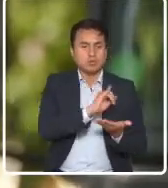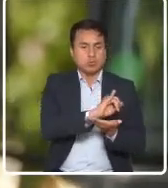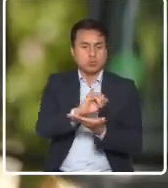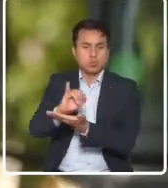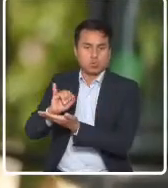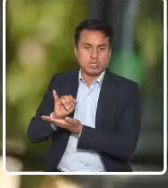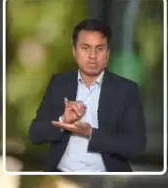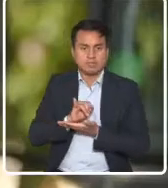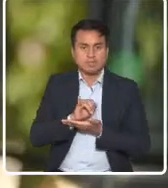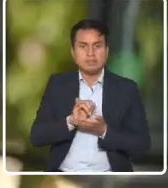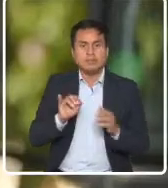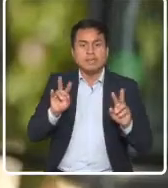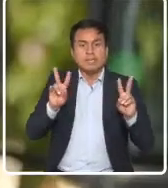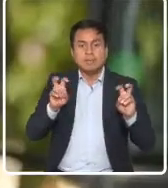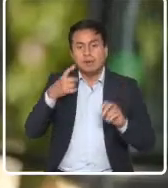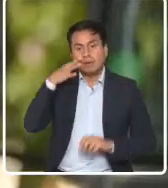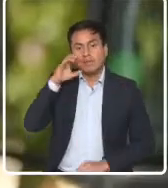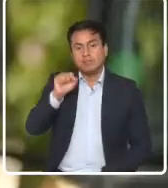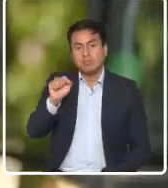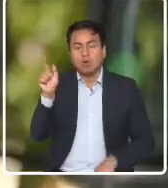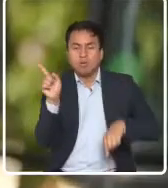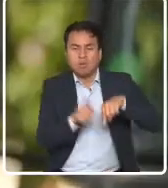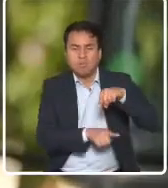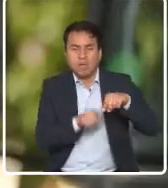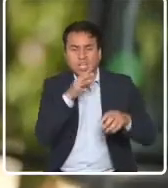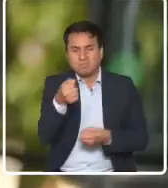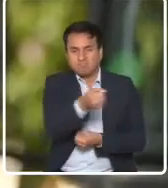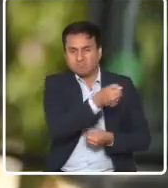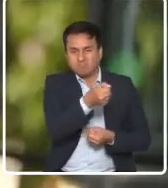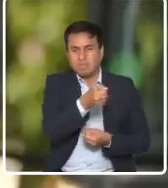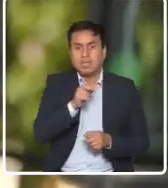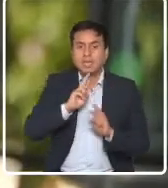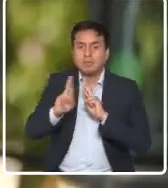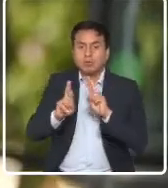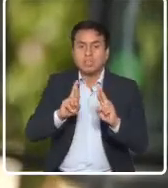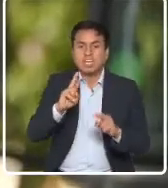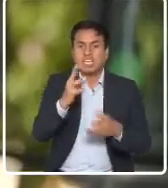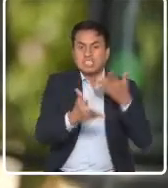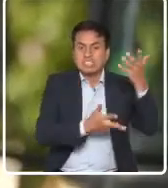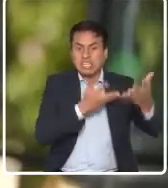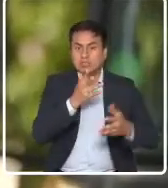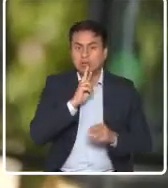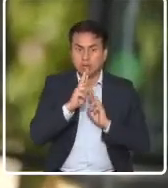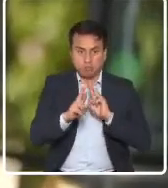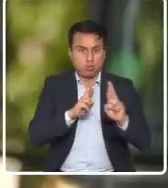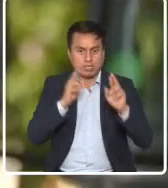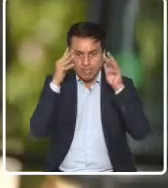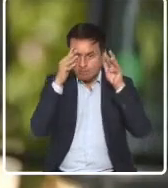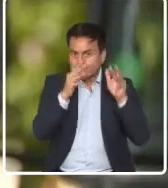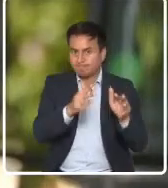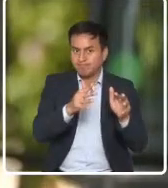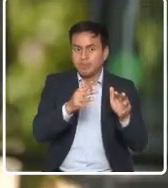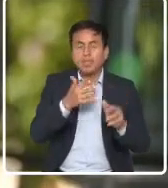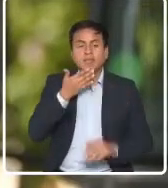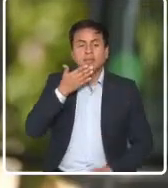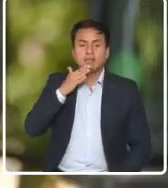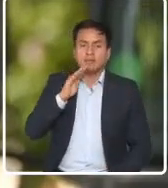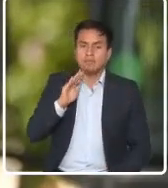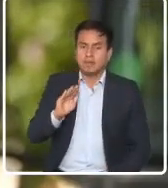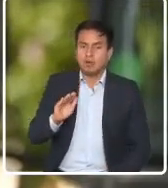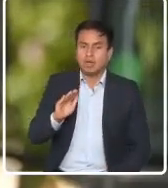instituciones relacionadas a la prevención y el combate, la respuesta a los incendios y